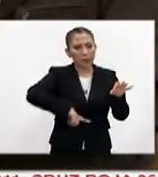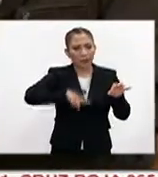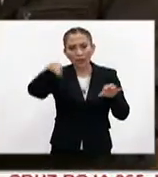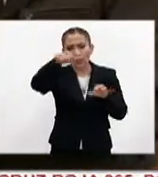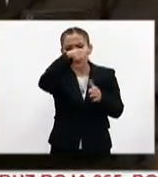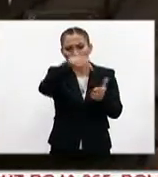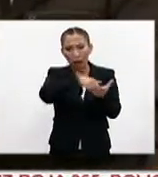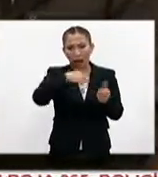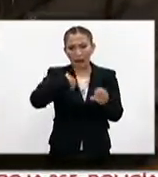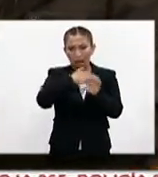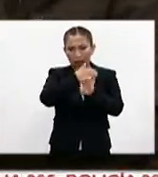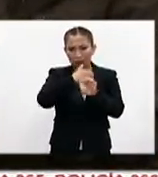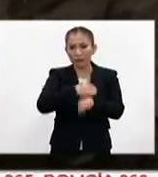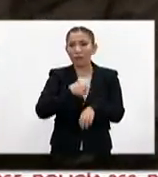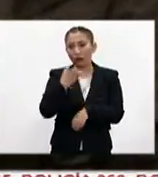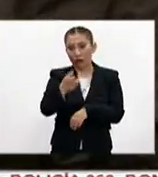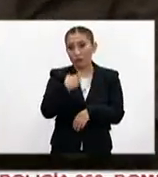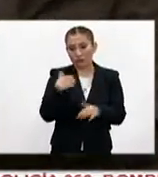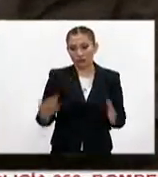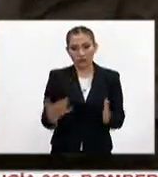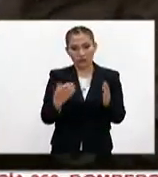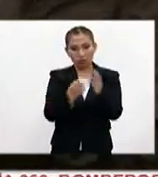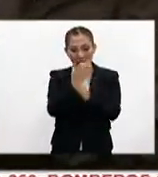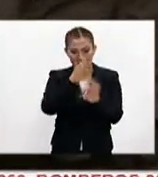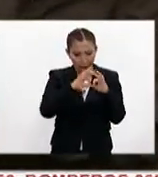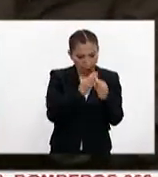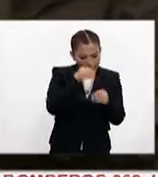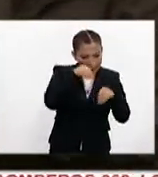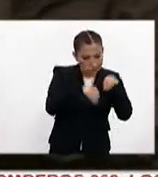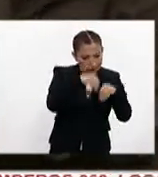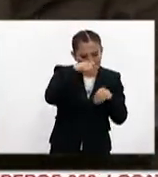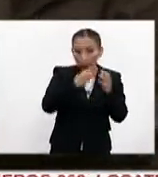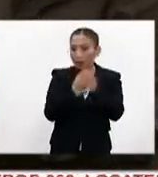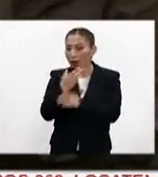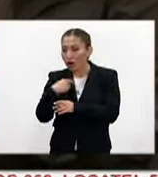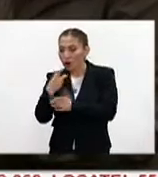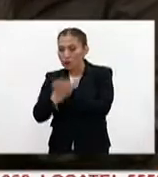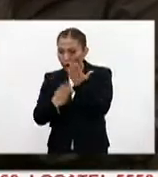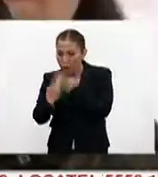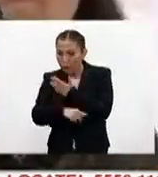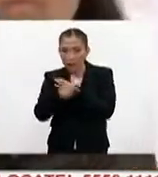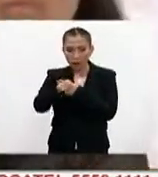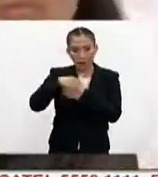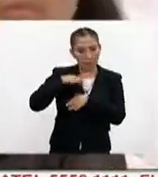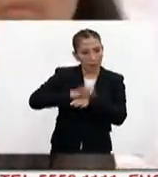gobiernos locales. Dijo que por ello se impulsan nuevas herramientas, mejores políticas y una